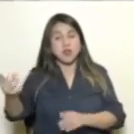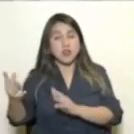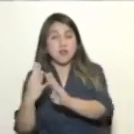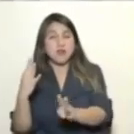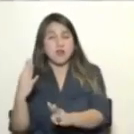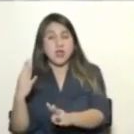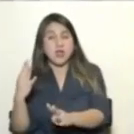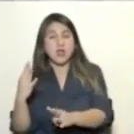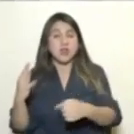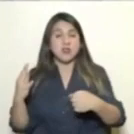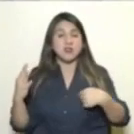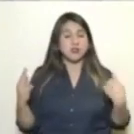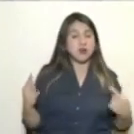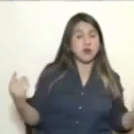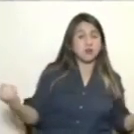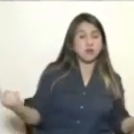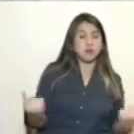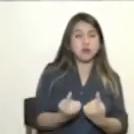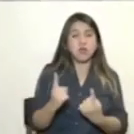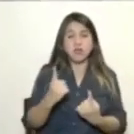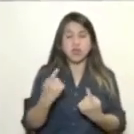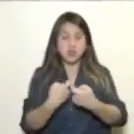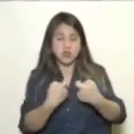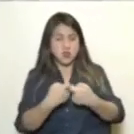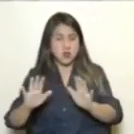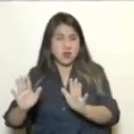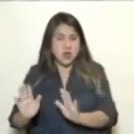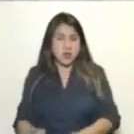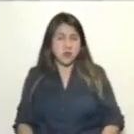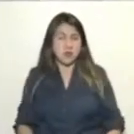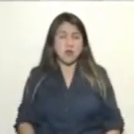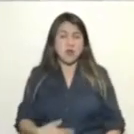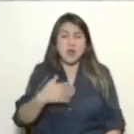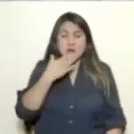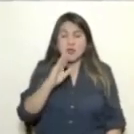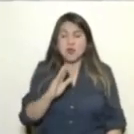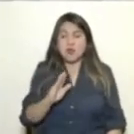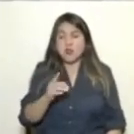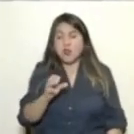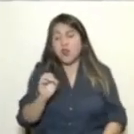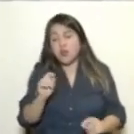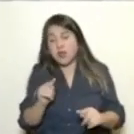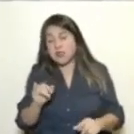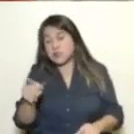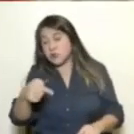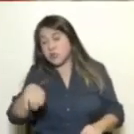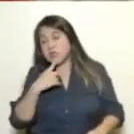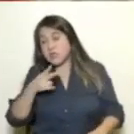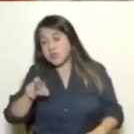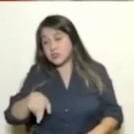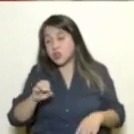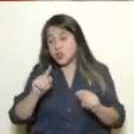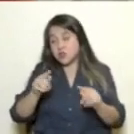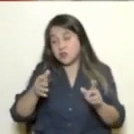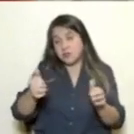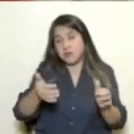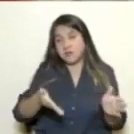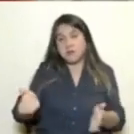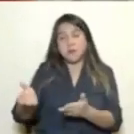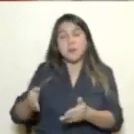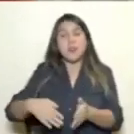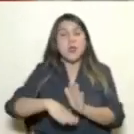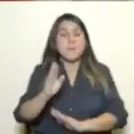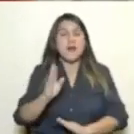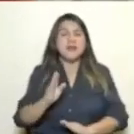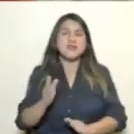aquí? Y no nos peleamos, cada uno que se imponga el más mejor. Pero si ustedes tienen razón, así será. Pero esa izquierda más radicalizada